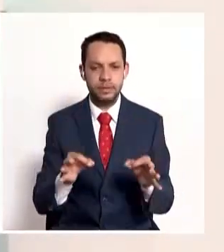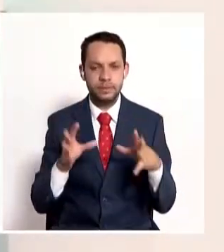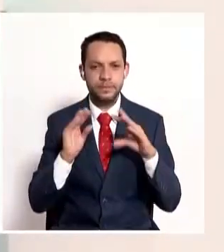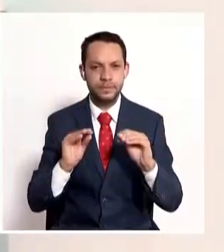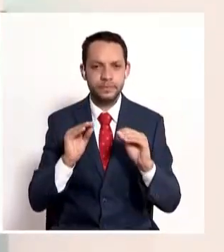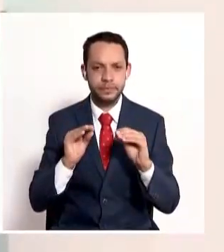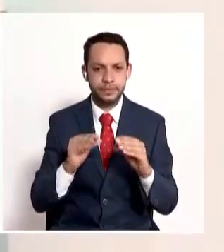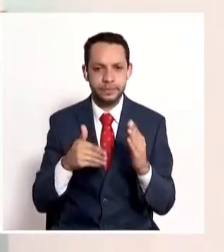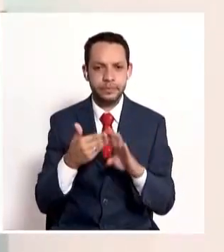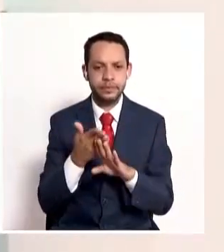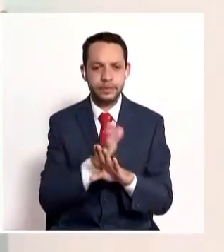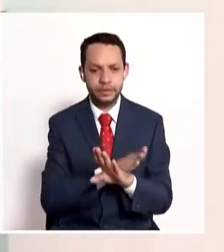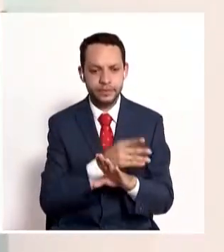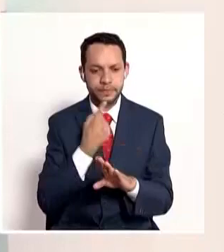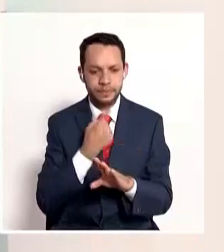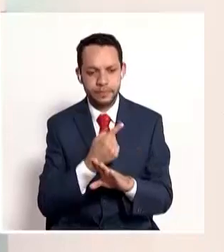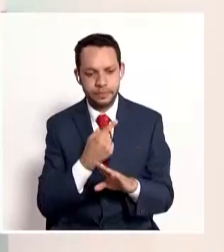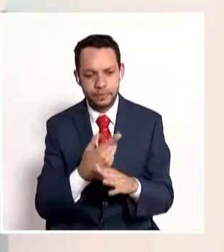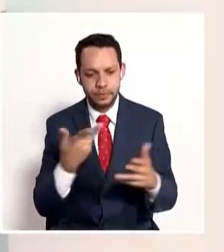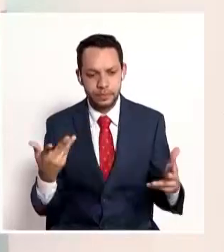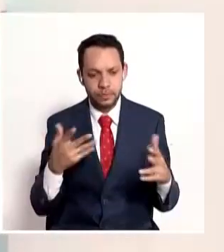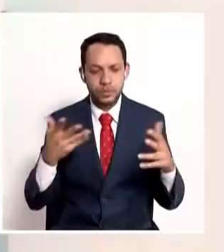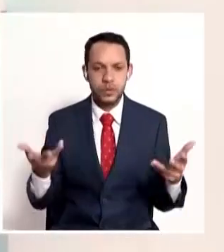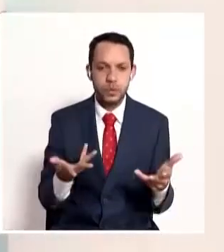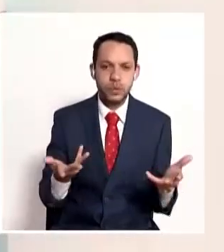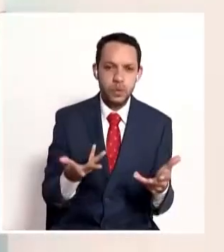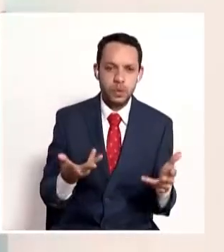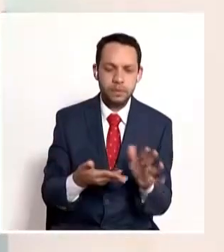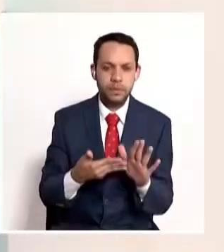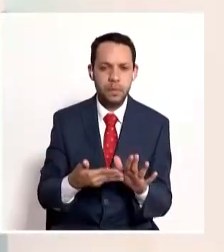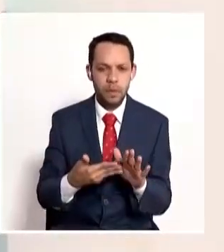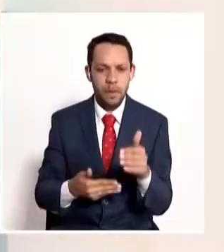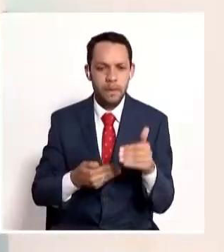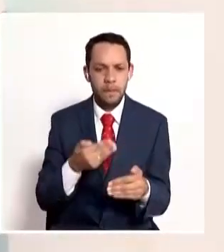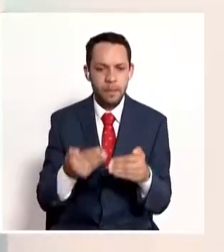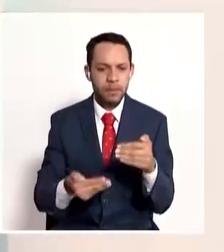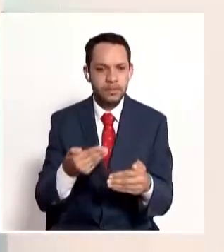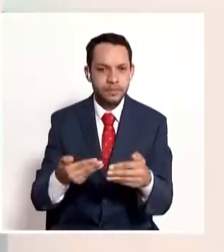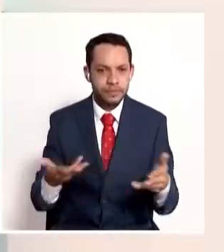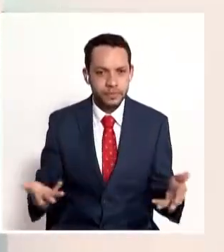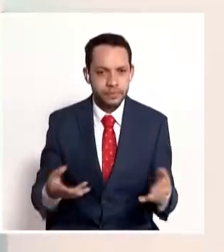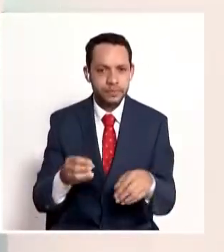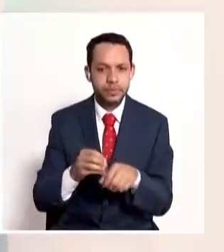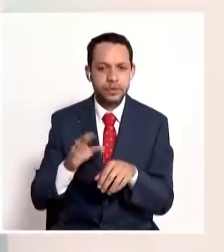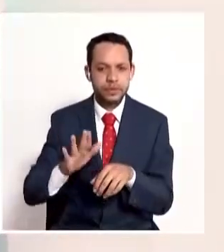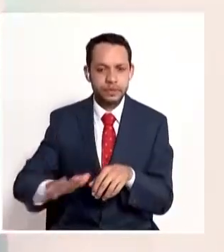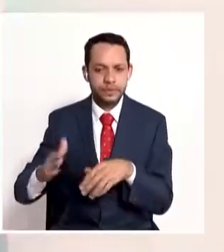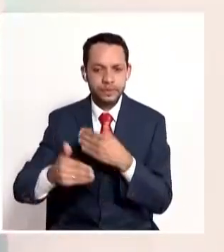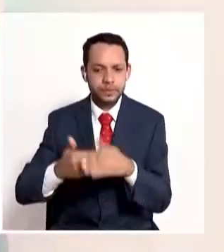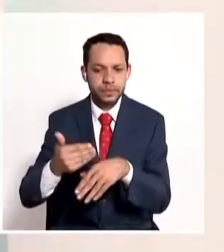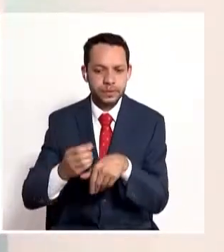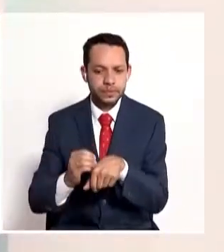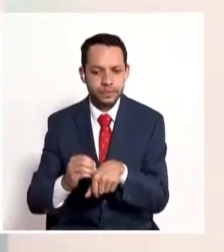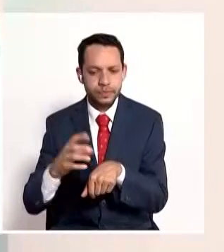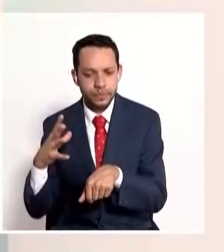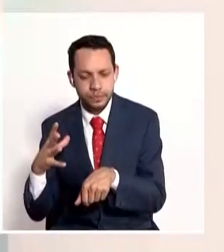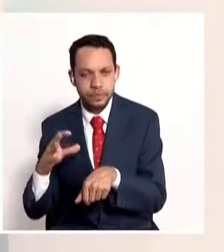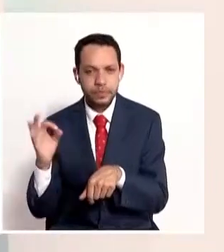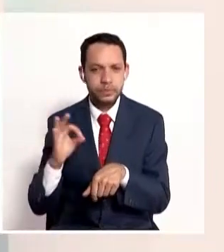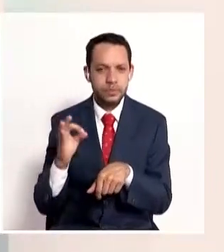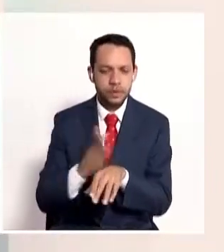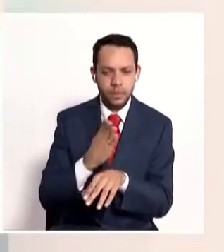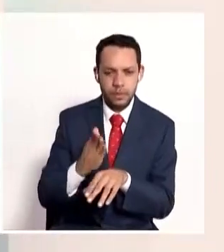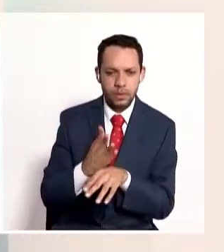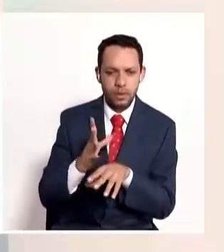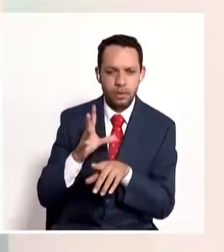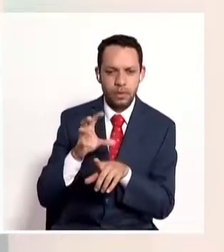enrique al inicio del programa saber de dónde viene todo ese proceso inflamatorio de dónde viene todo ese proceso de desgaste